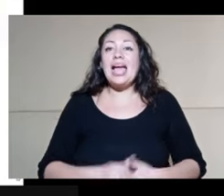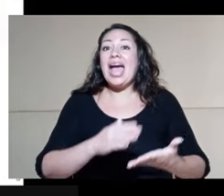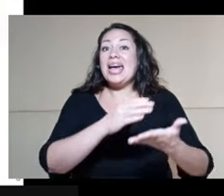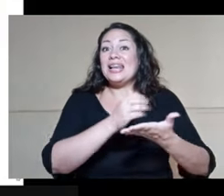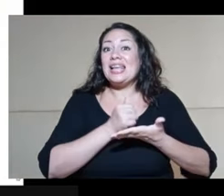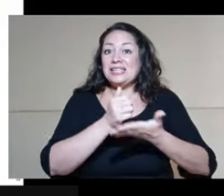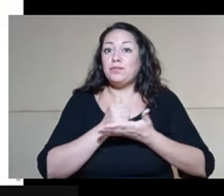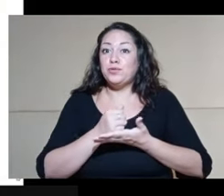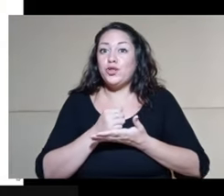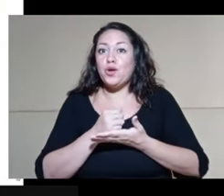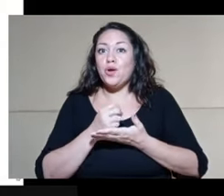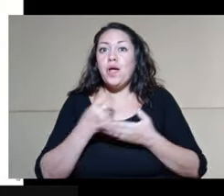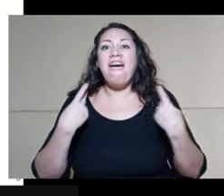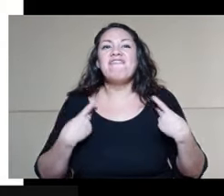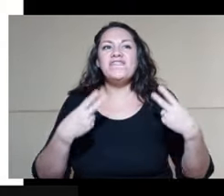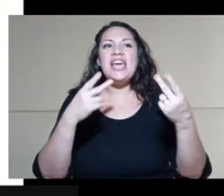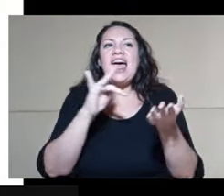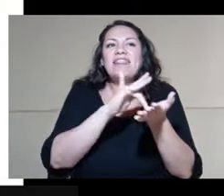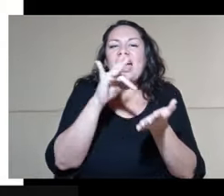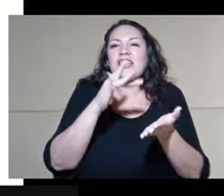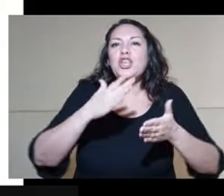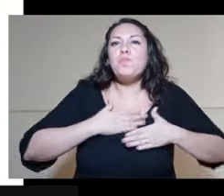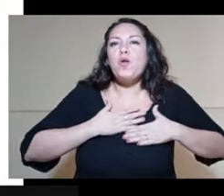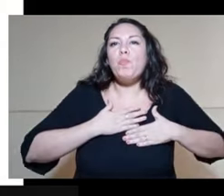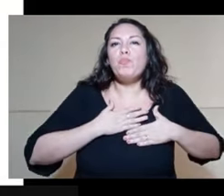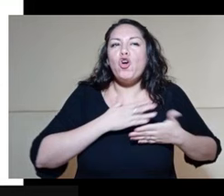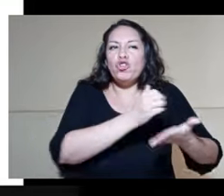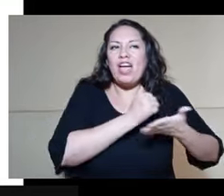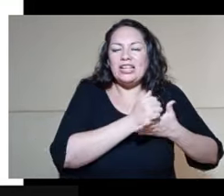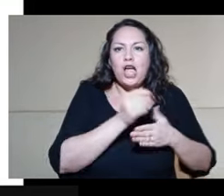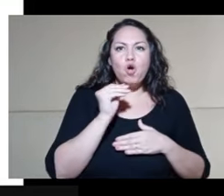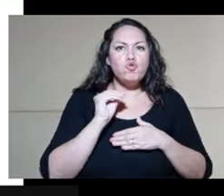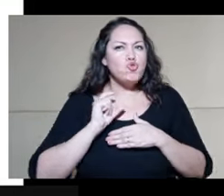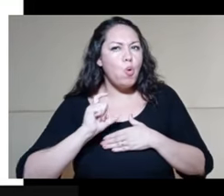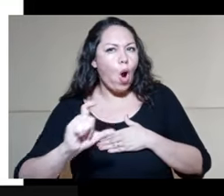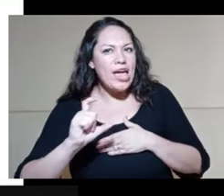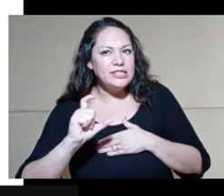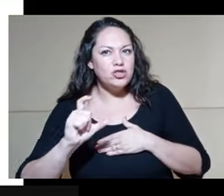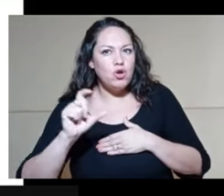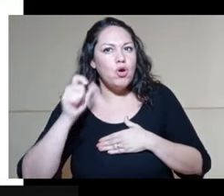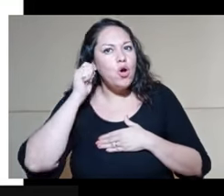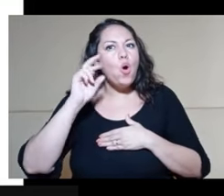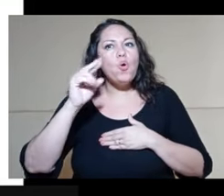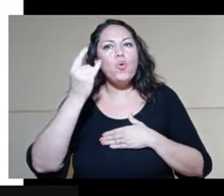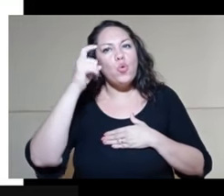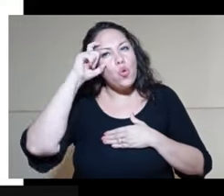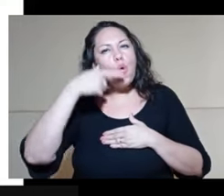Entonces, les decía, los receptores, por ejemplo, la vía táctil protopática, la del tacto grueso,